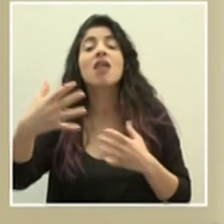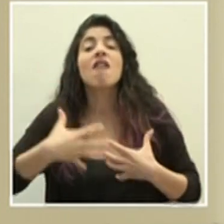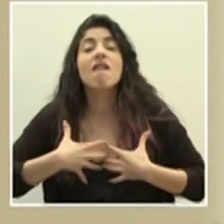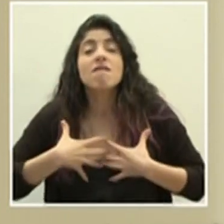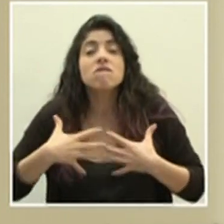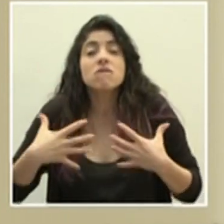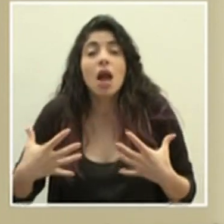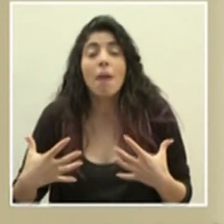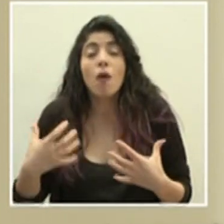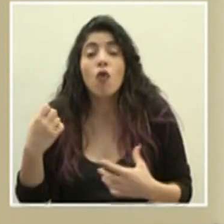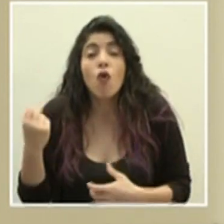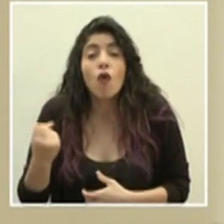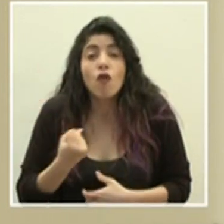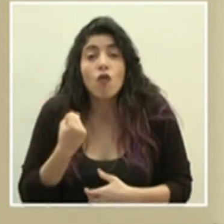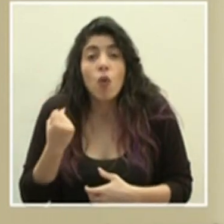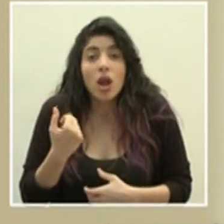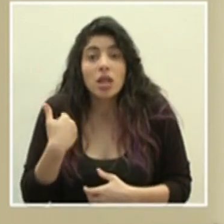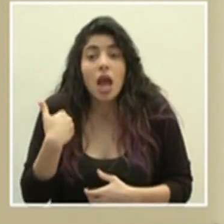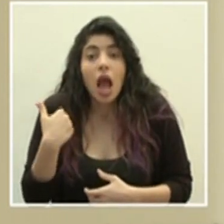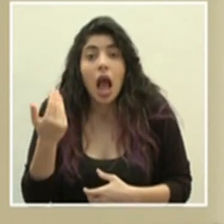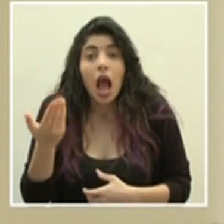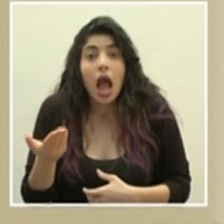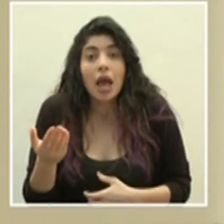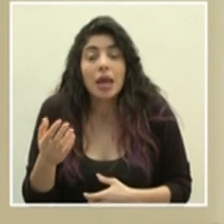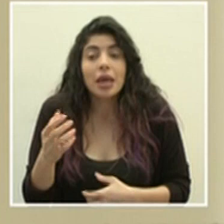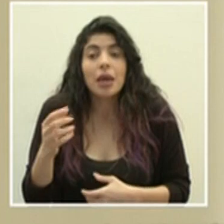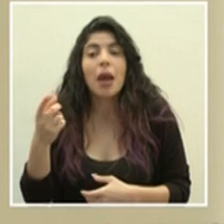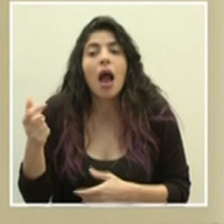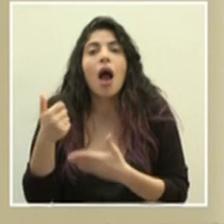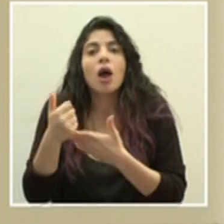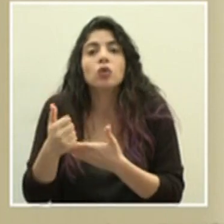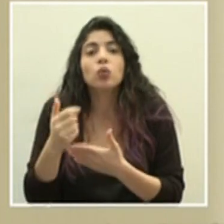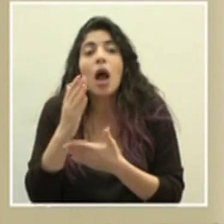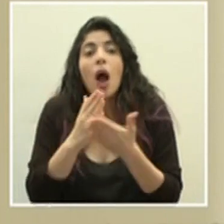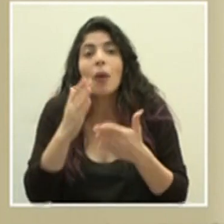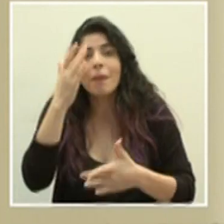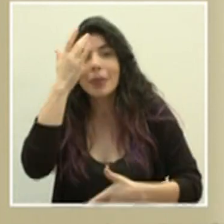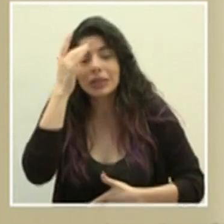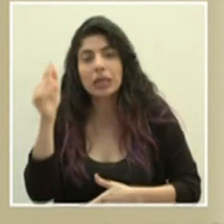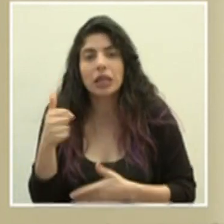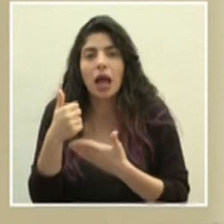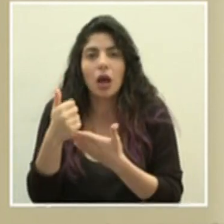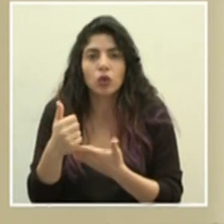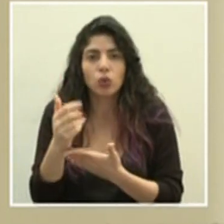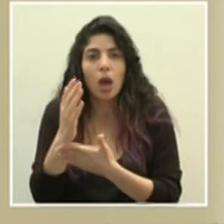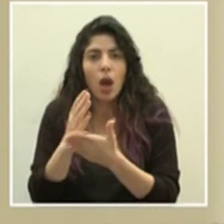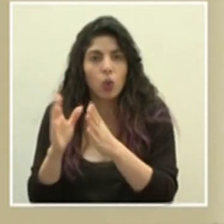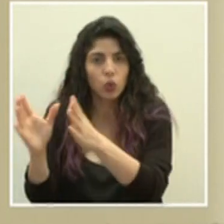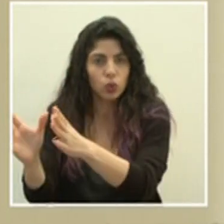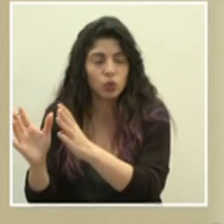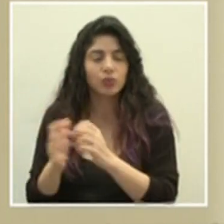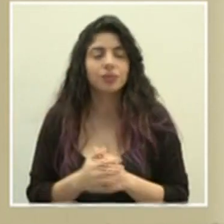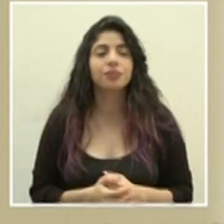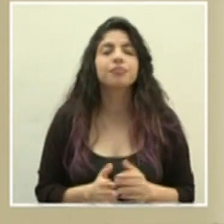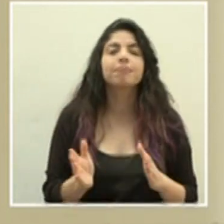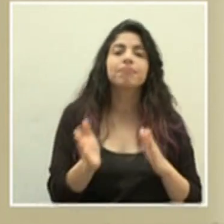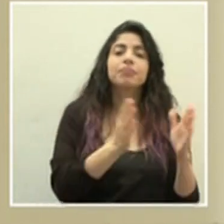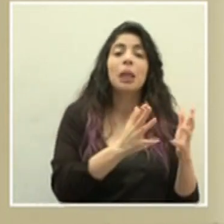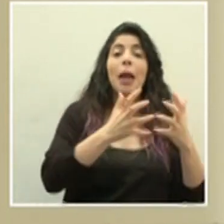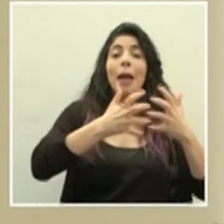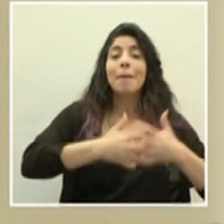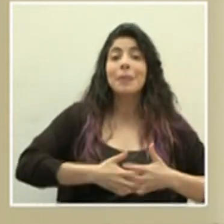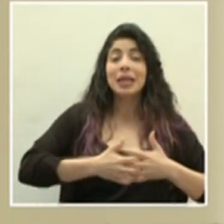inflamación mucho más severa que se da en un porcentaje disminuido de pacientes. Con respecto a las empresas